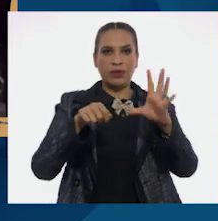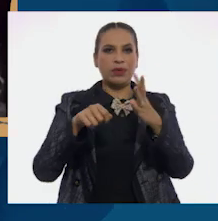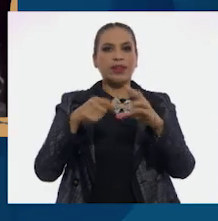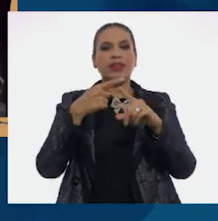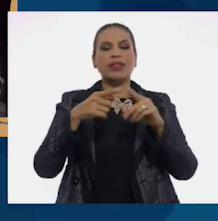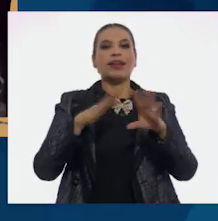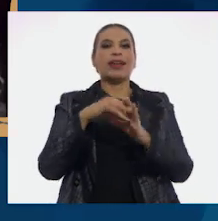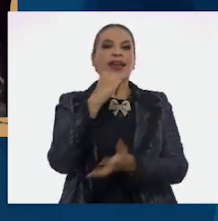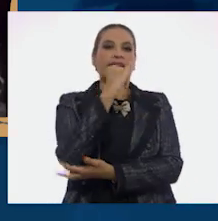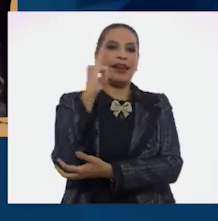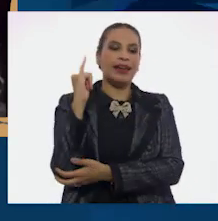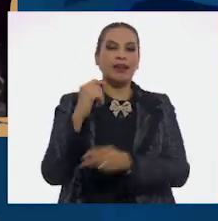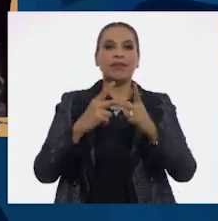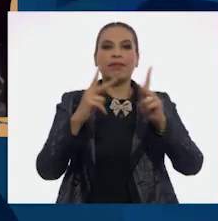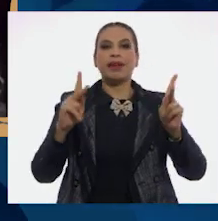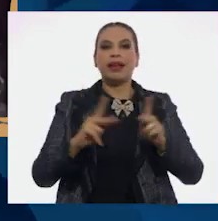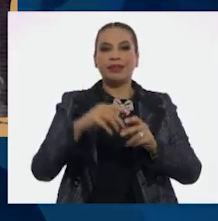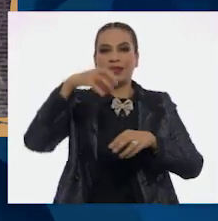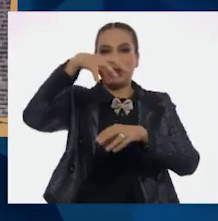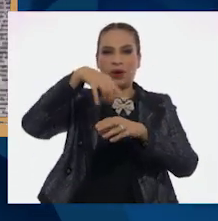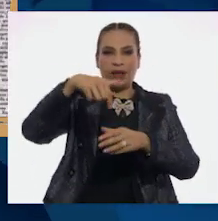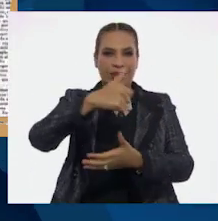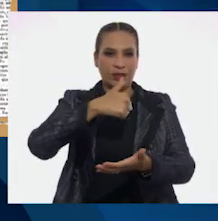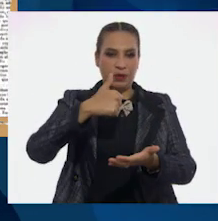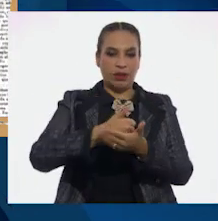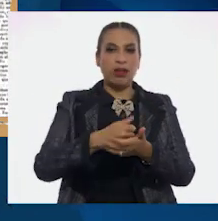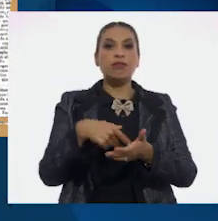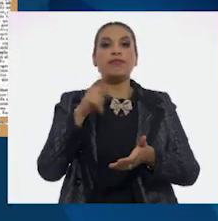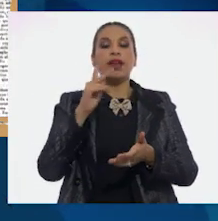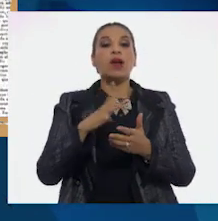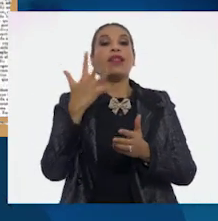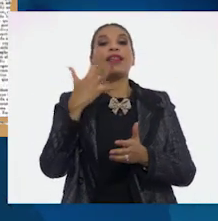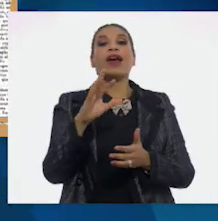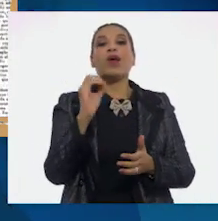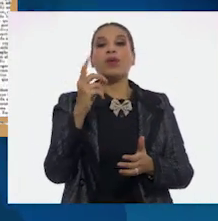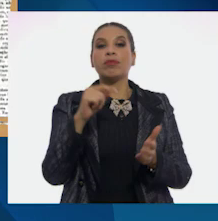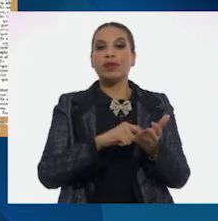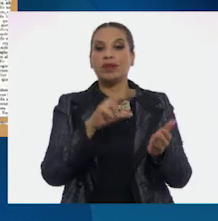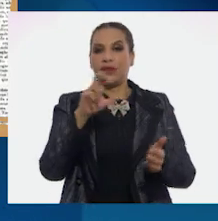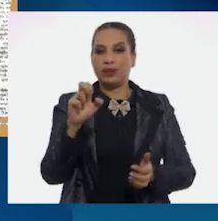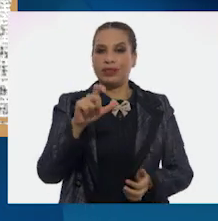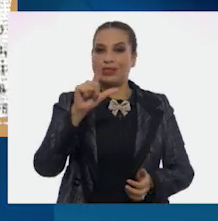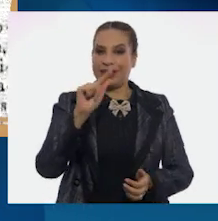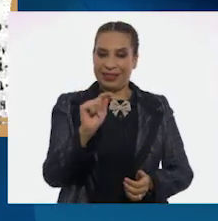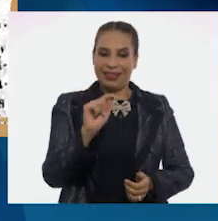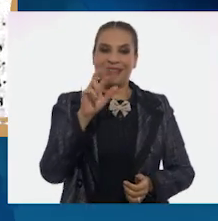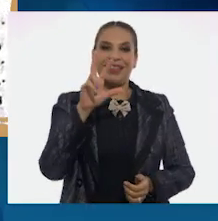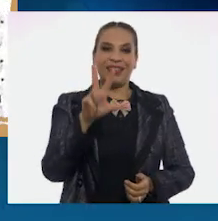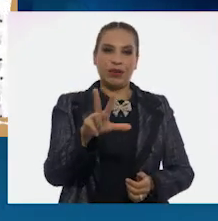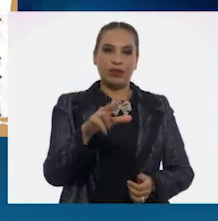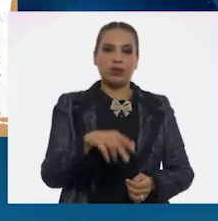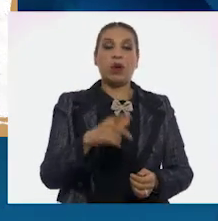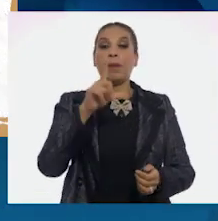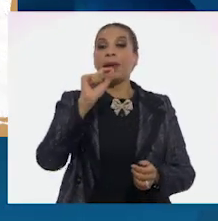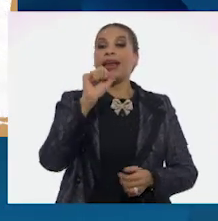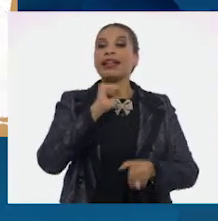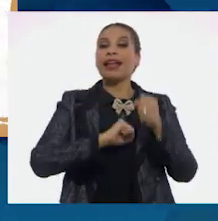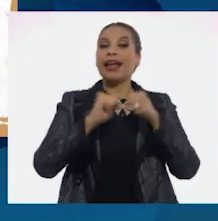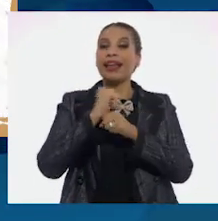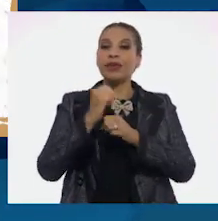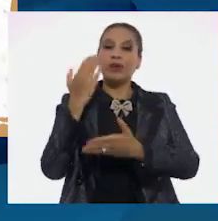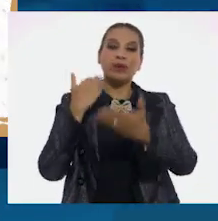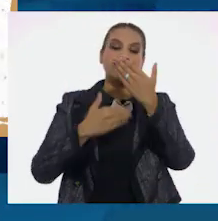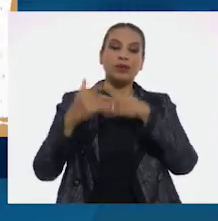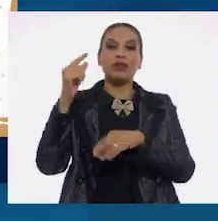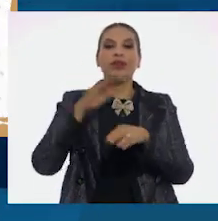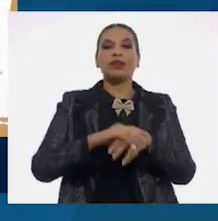jardines, plazas y kioscos de la ciudad capital. Aunque ya el 10 de octubre de 1878, casi 20 años atrás,